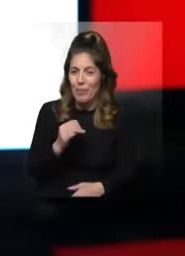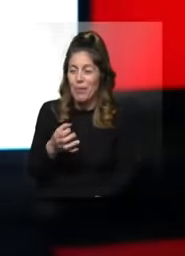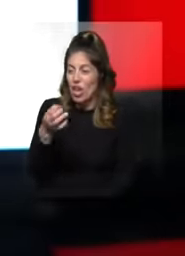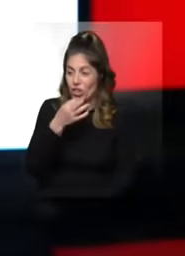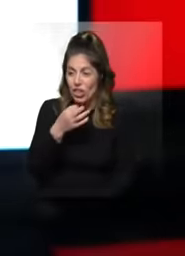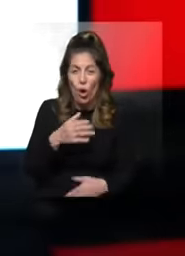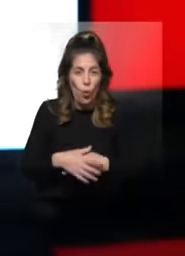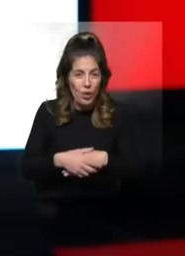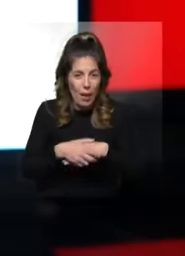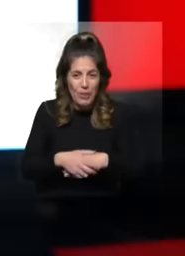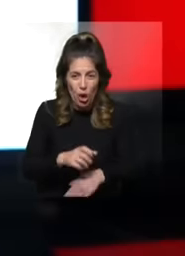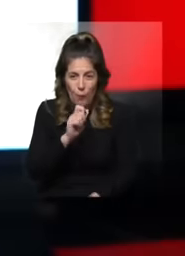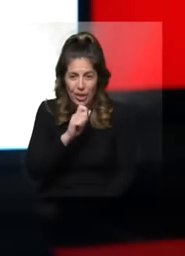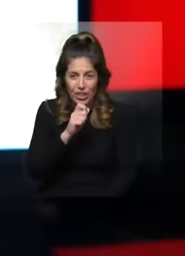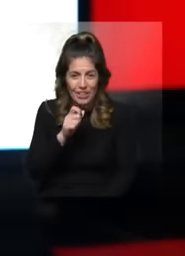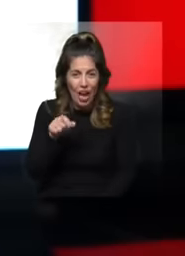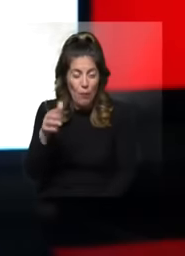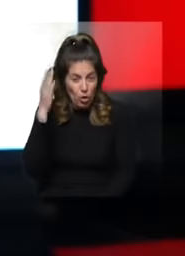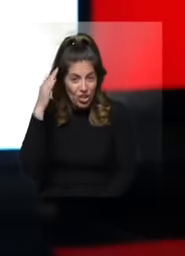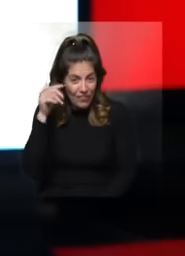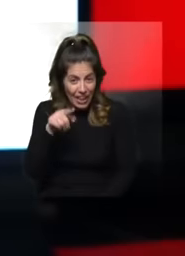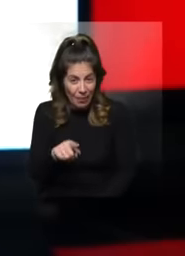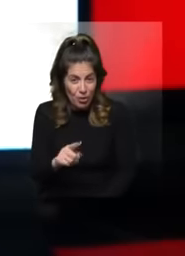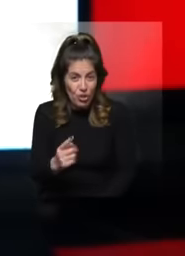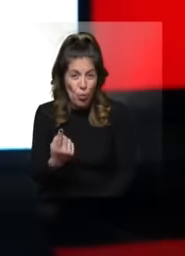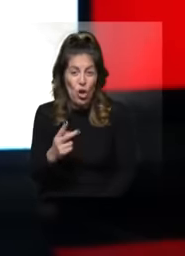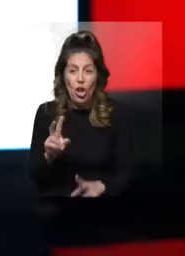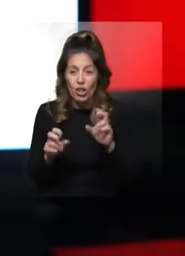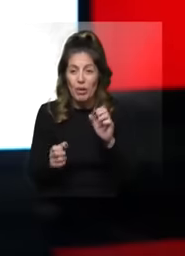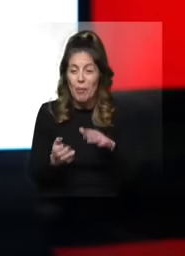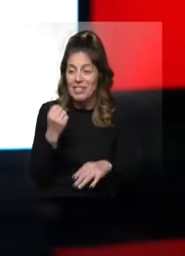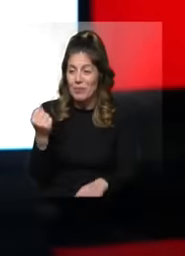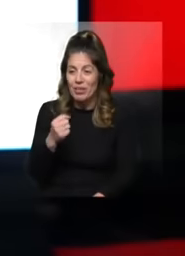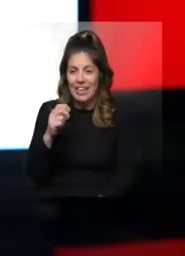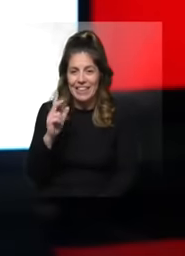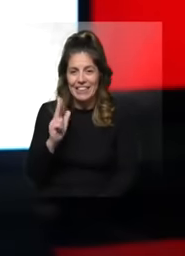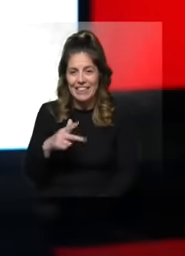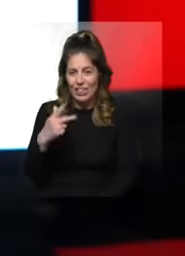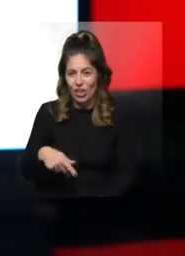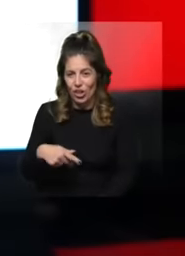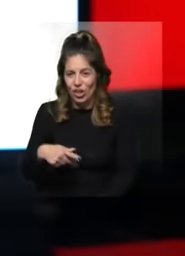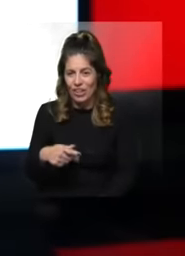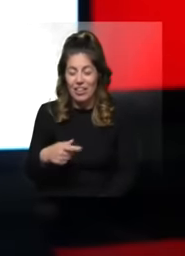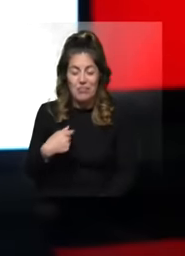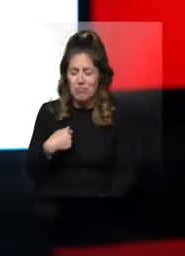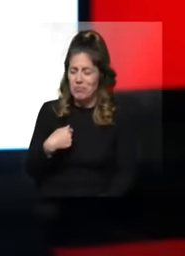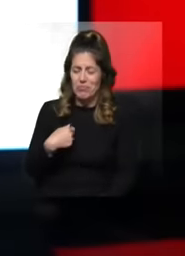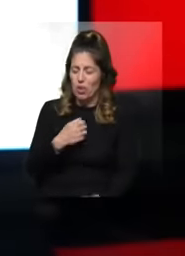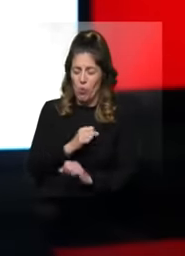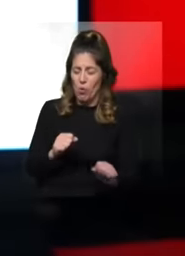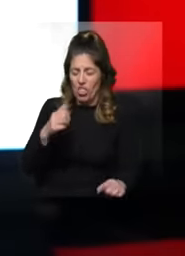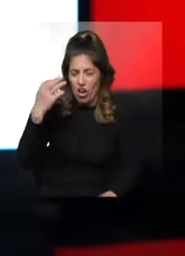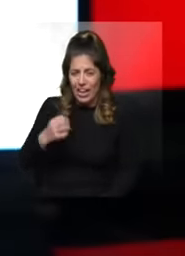un amigo periodista. Me dijo, che, ¿vos sabías que vos sos tendencia en TikTok? ¿Qué? Bajate la aplicación. Y yo no puedo creer que tenga